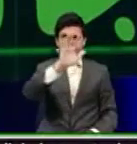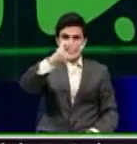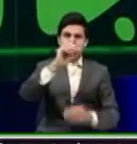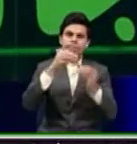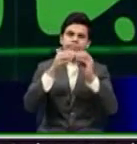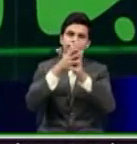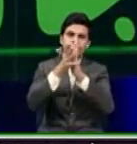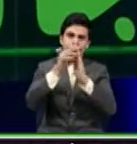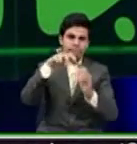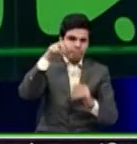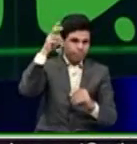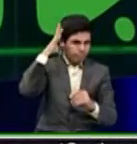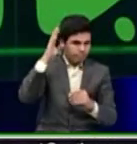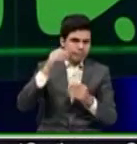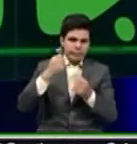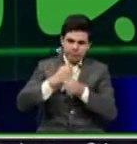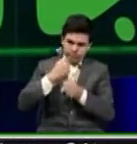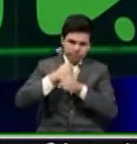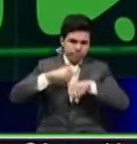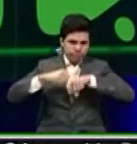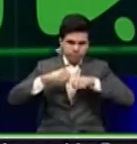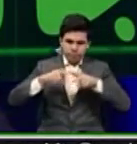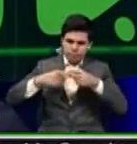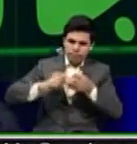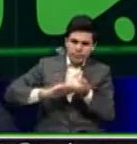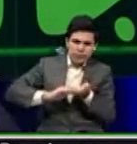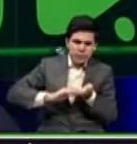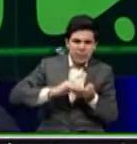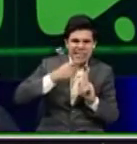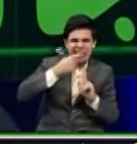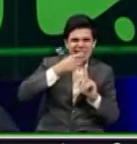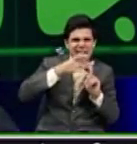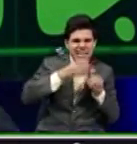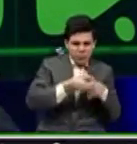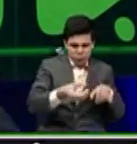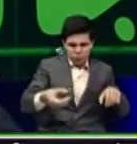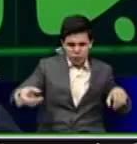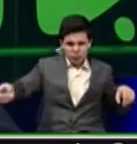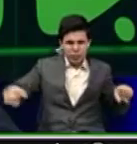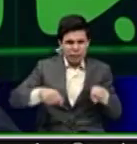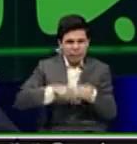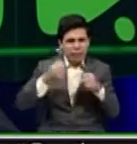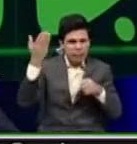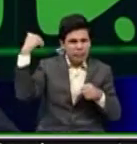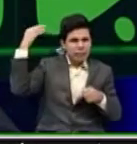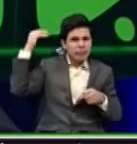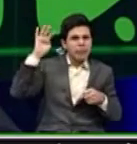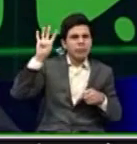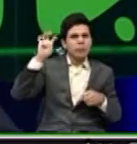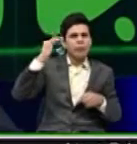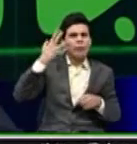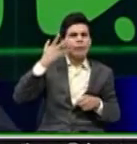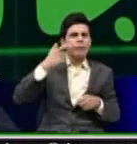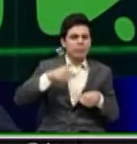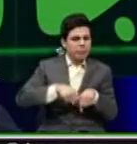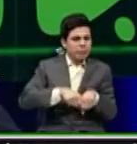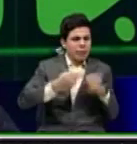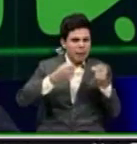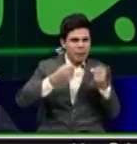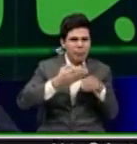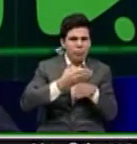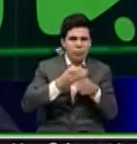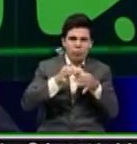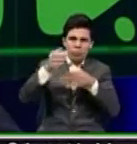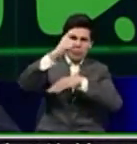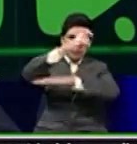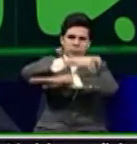Norte de Santander continúan los trabajos de reparación de los conductos de petróleo, esto luego de 9 días del atentado al oleoducto Caño Limón Coveñas en Tibú